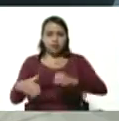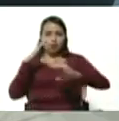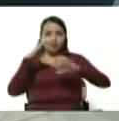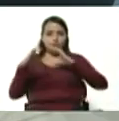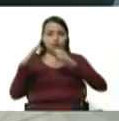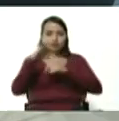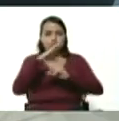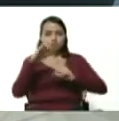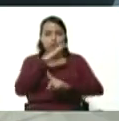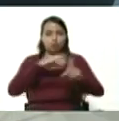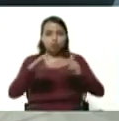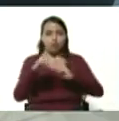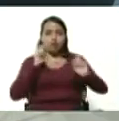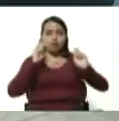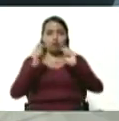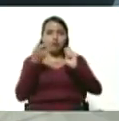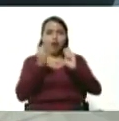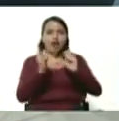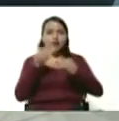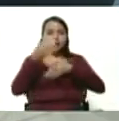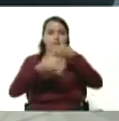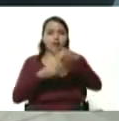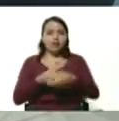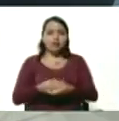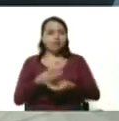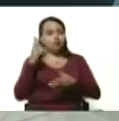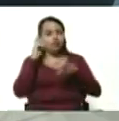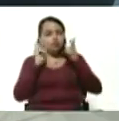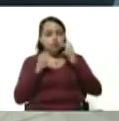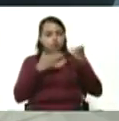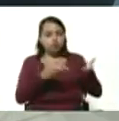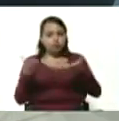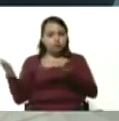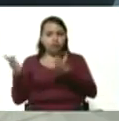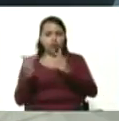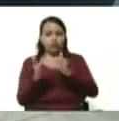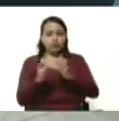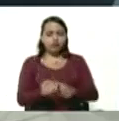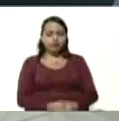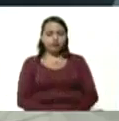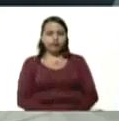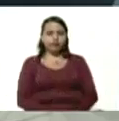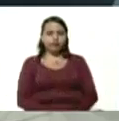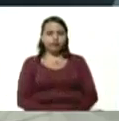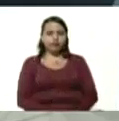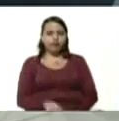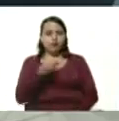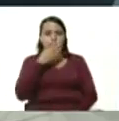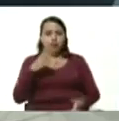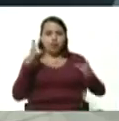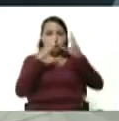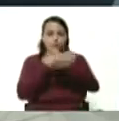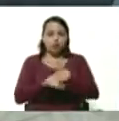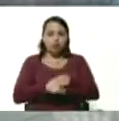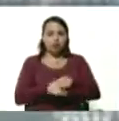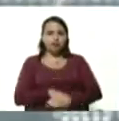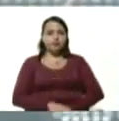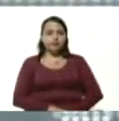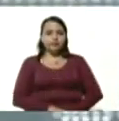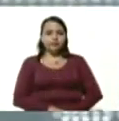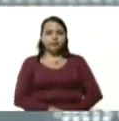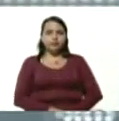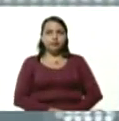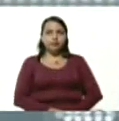Turismo, Jorge Rodríguez, da el reporte. Lo escuchamos, Vicepresidente. Adelante. Muy buenas noches, Barry. Como